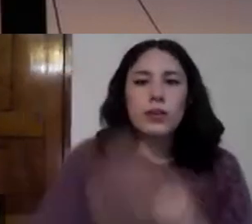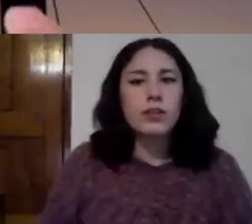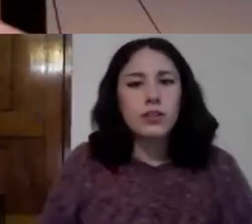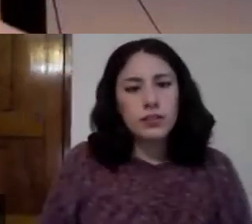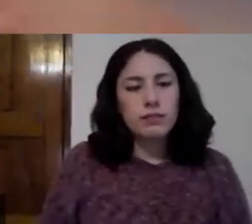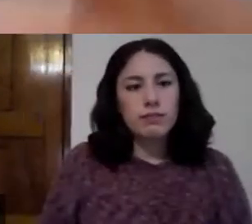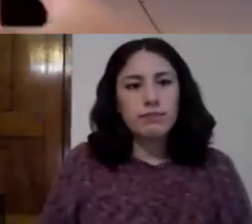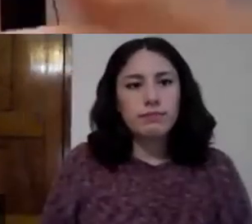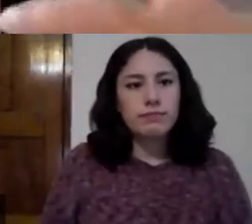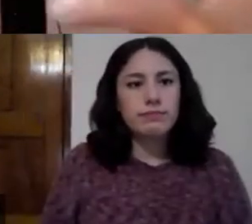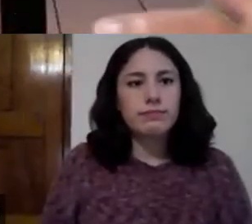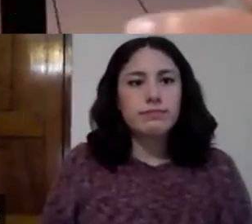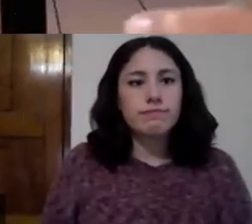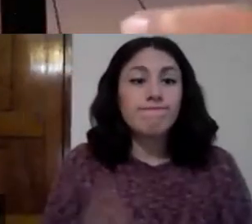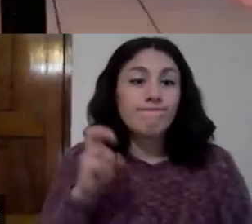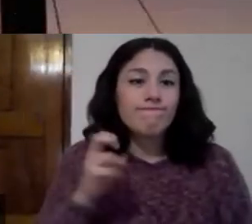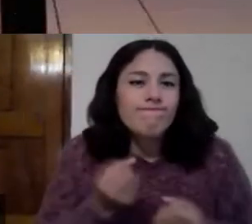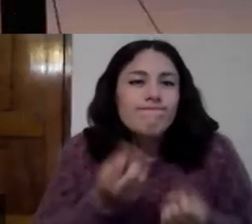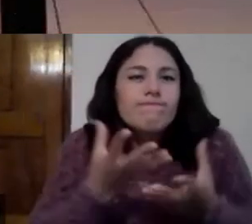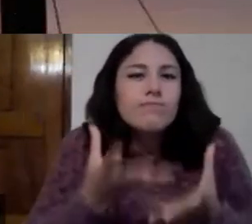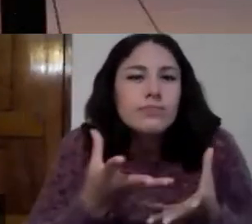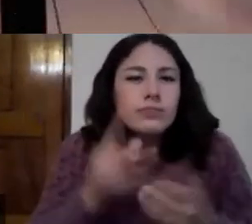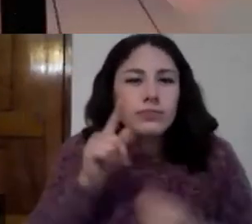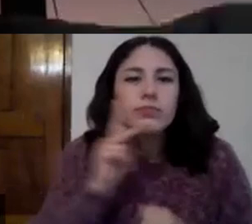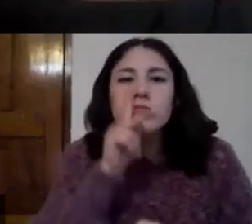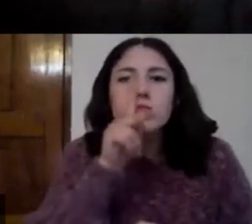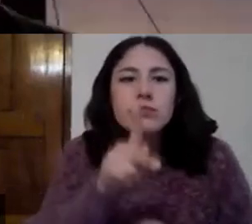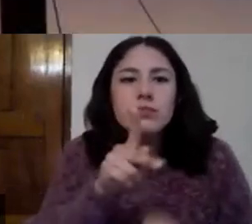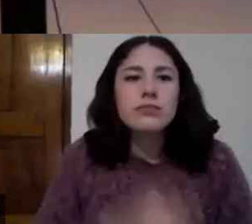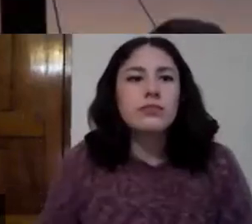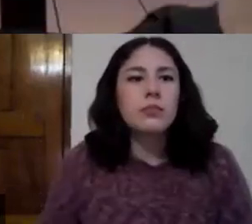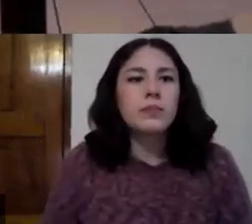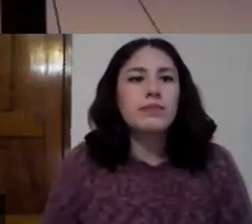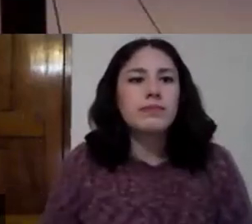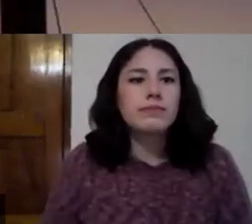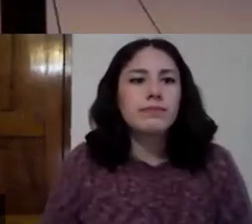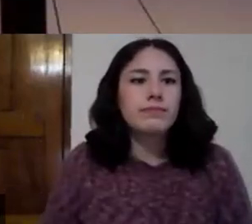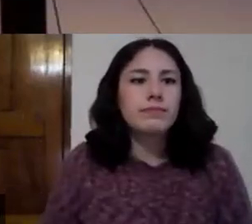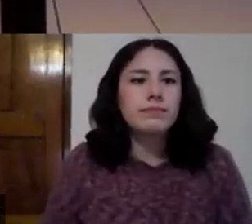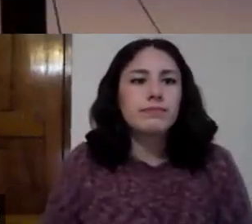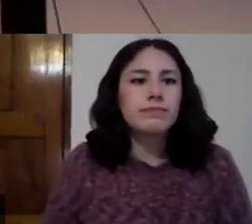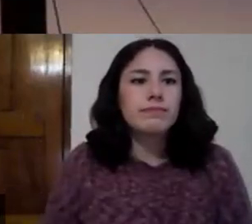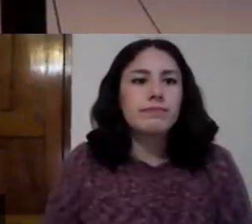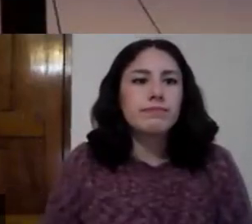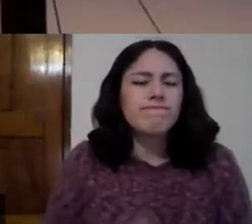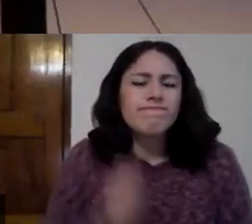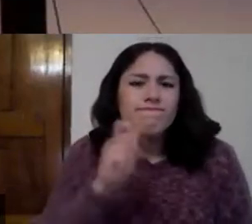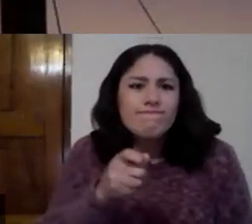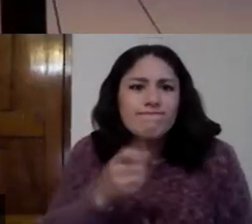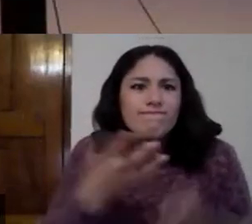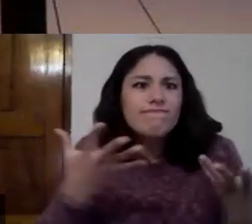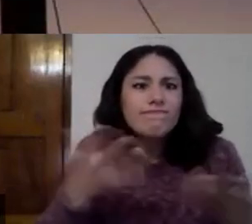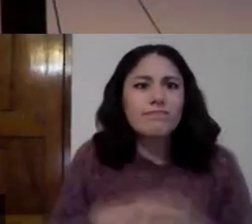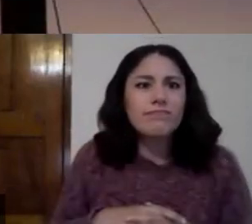Ese versículo, esa expresión del profeta, ¿verdad?, apunta a esta grandeza de Dios, quien